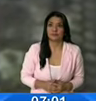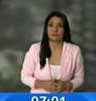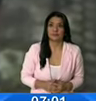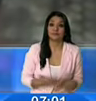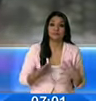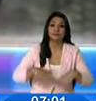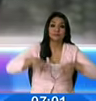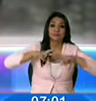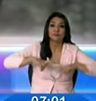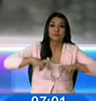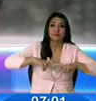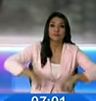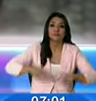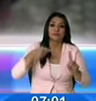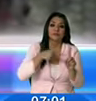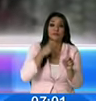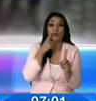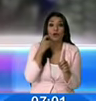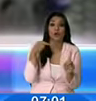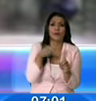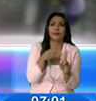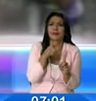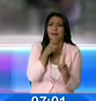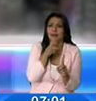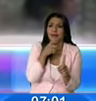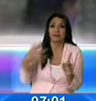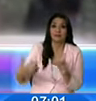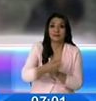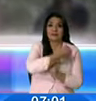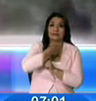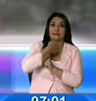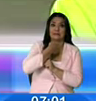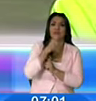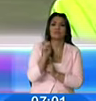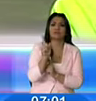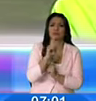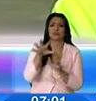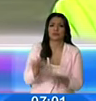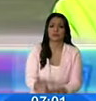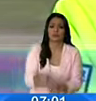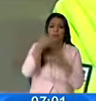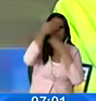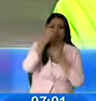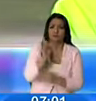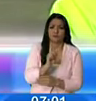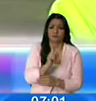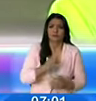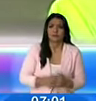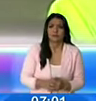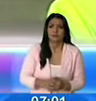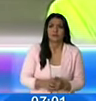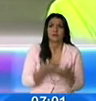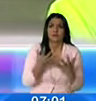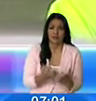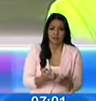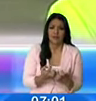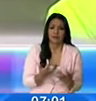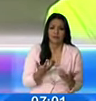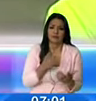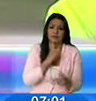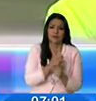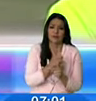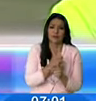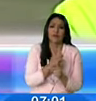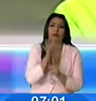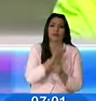a las investigaciones, se determinó que el sujeto no intentaba secuestrar a la menor. Una persona que intentó abusar de esta niña, sí, el momento